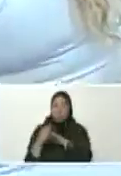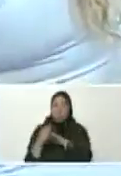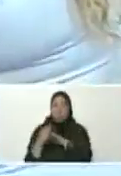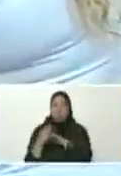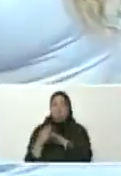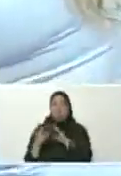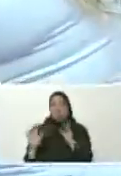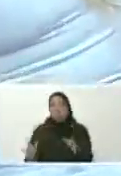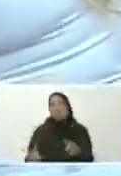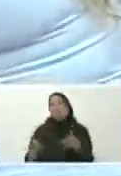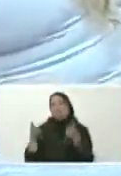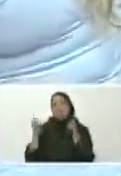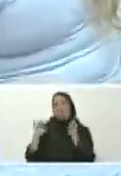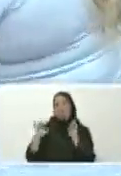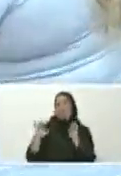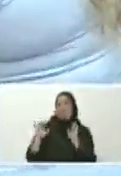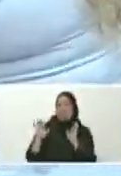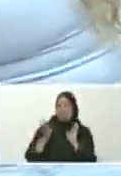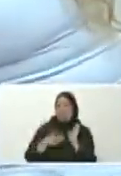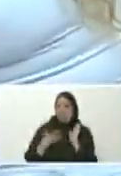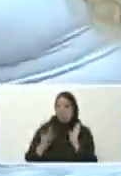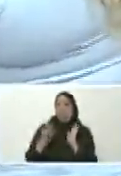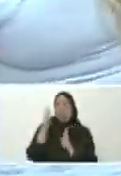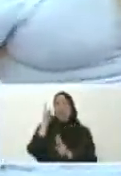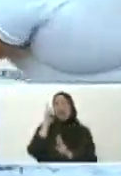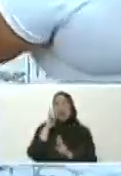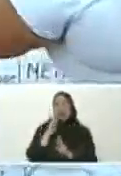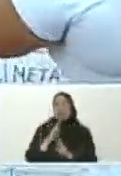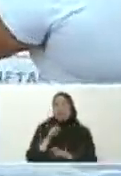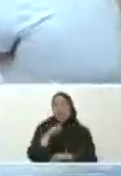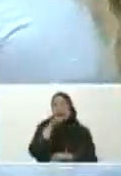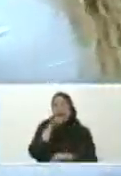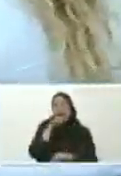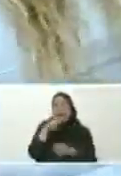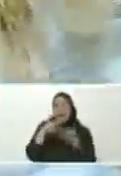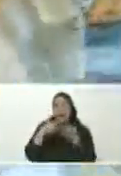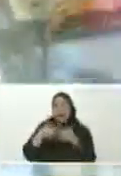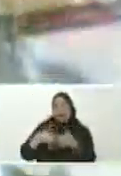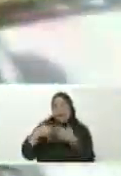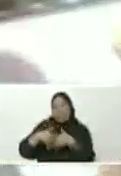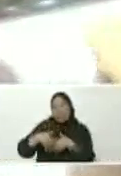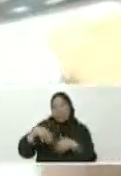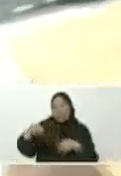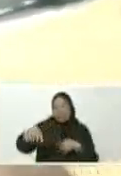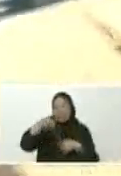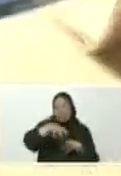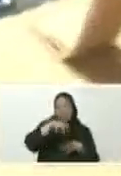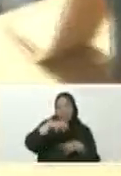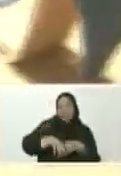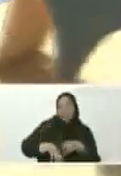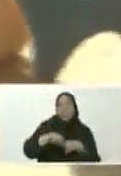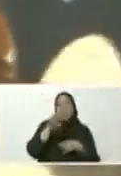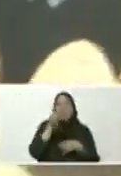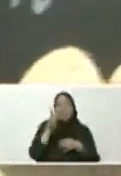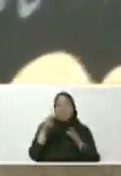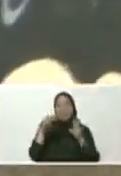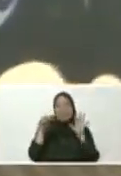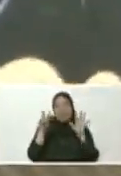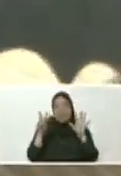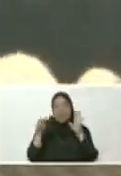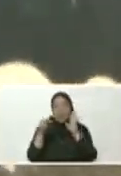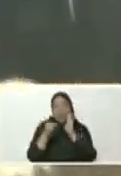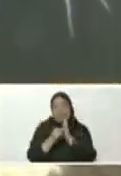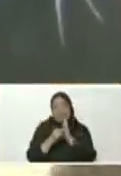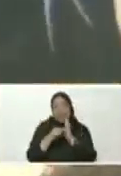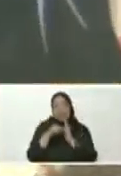Se puede decir que la planta potabilizadora va a ser distribuida a nivel de las 26.500 familias, señor presidente,